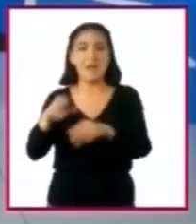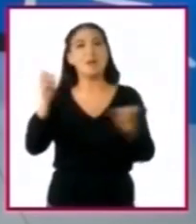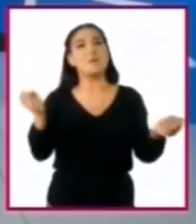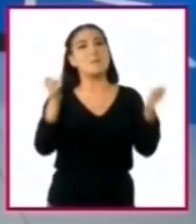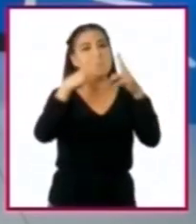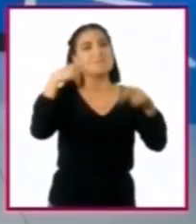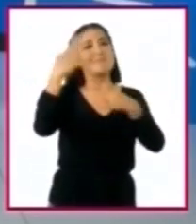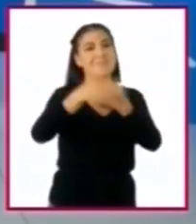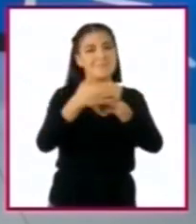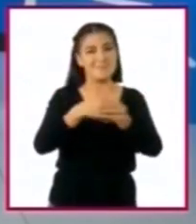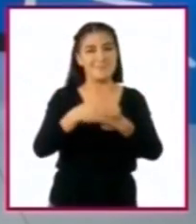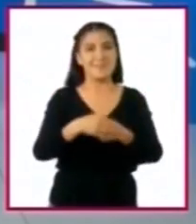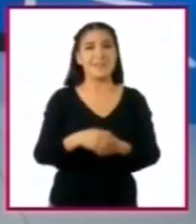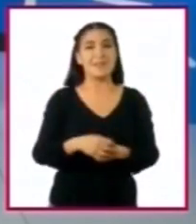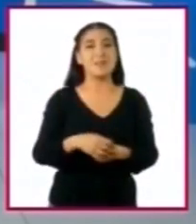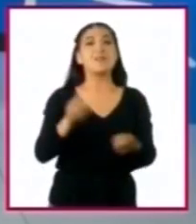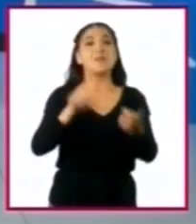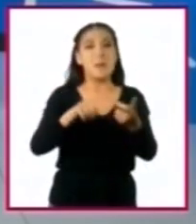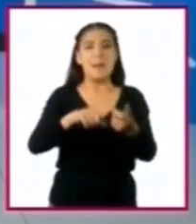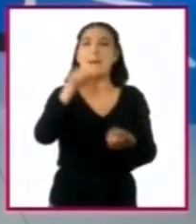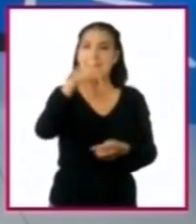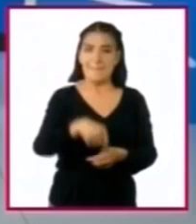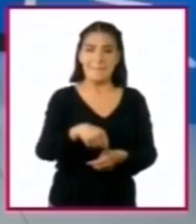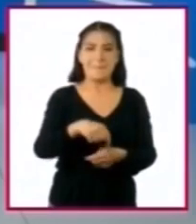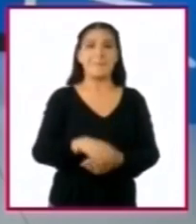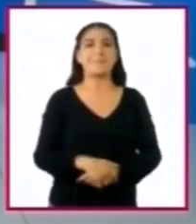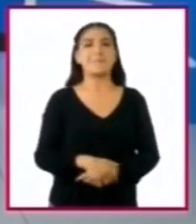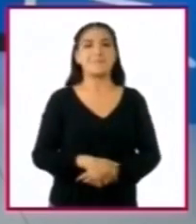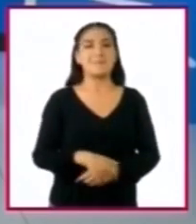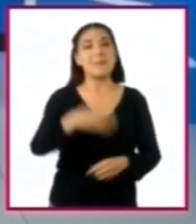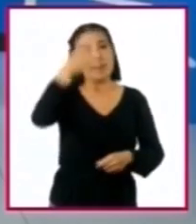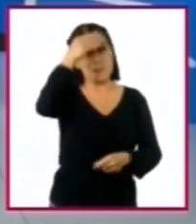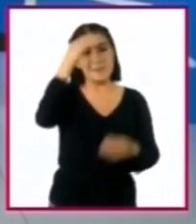próxima sesión. ¿Dónde? Aquí.